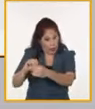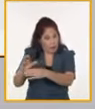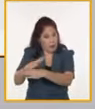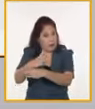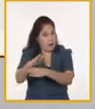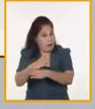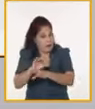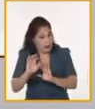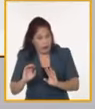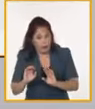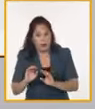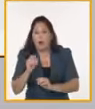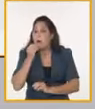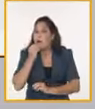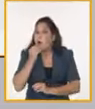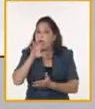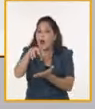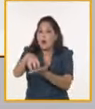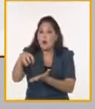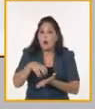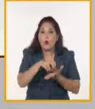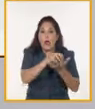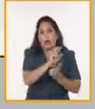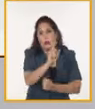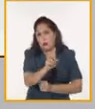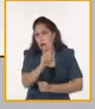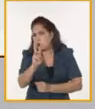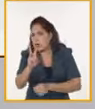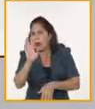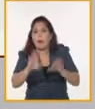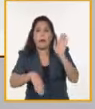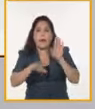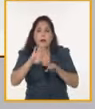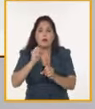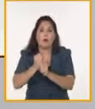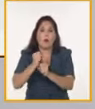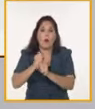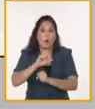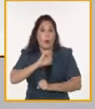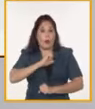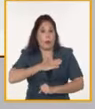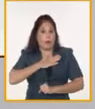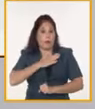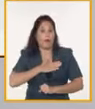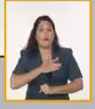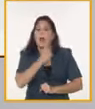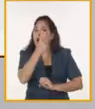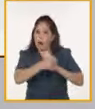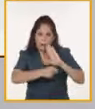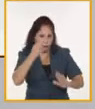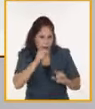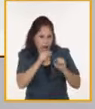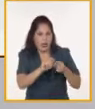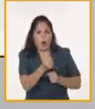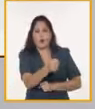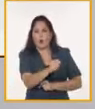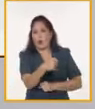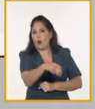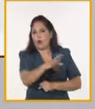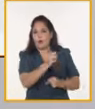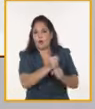pudieran tener dos tres establecimientos en dependencia en el caso específico del trabajo por cuenta propia es para hacerlo de manera Autónoma o con los